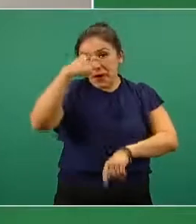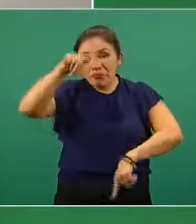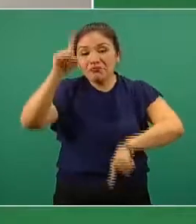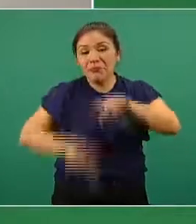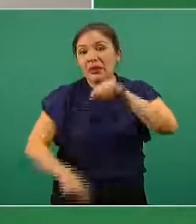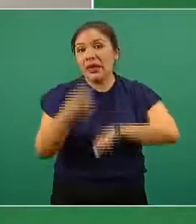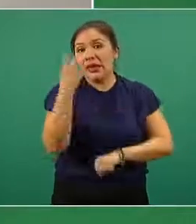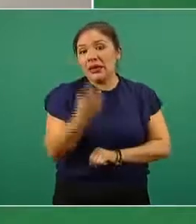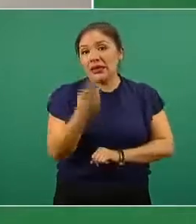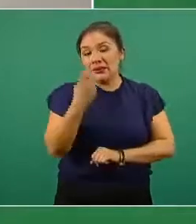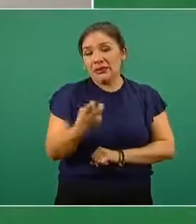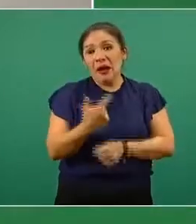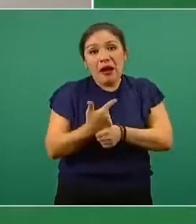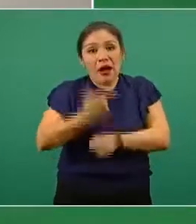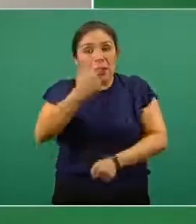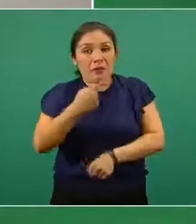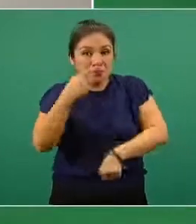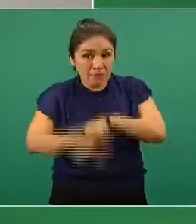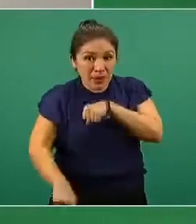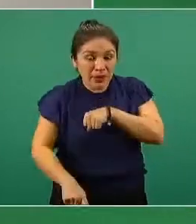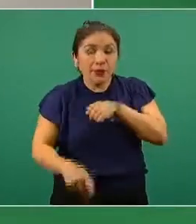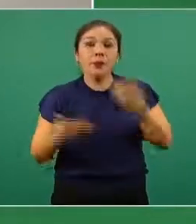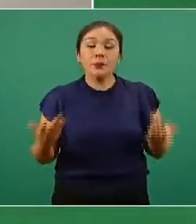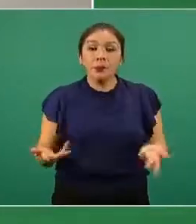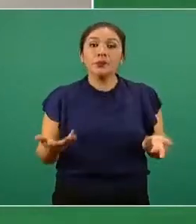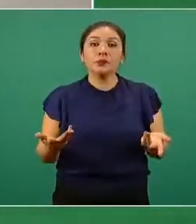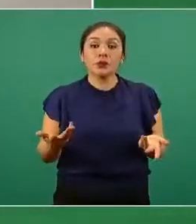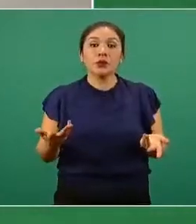mitigar estos riesgos. Y